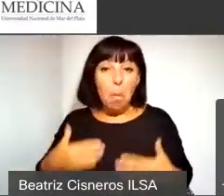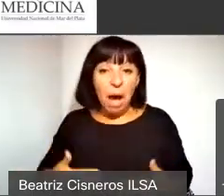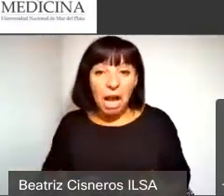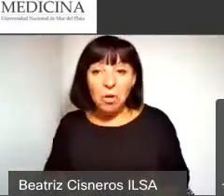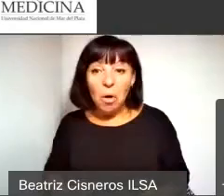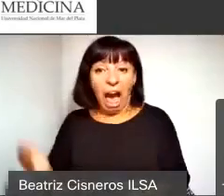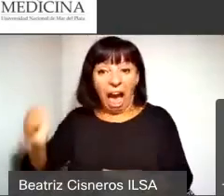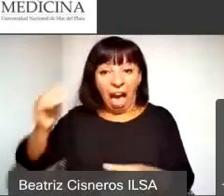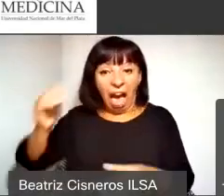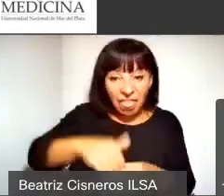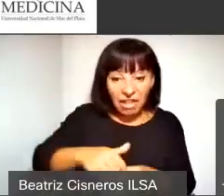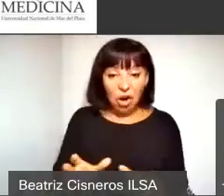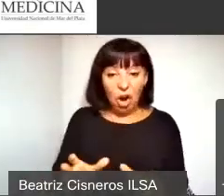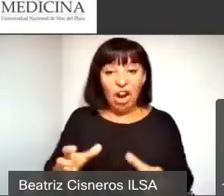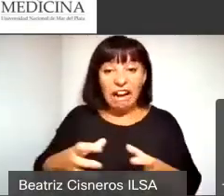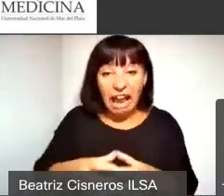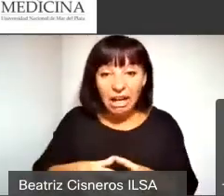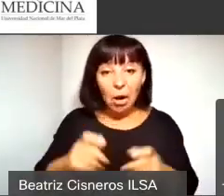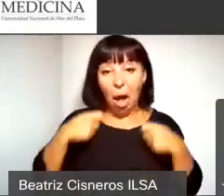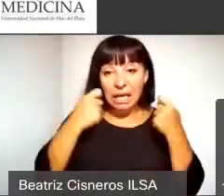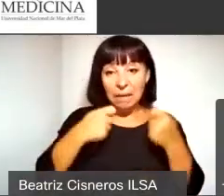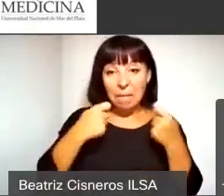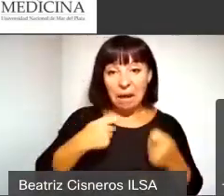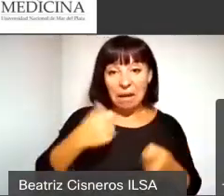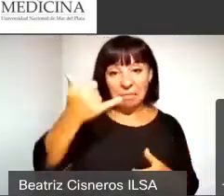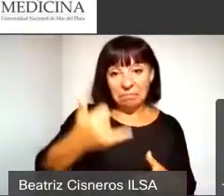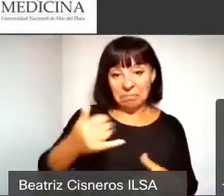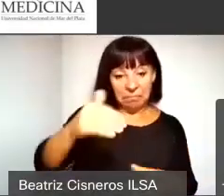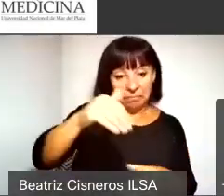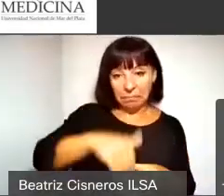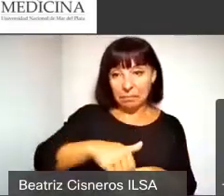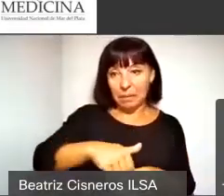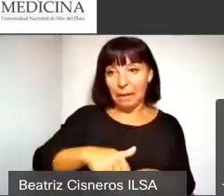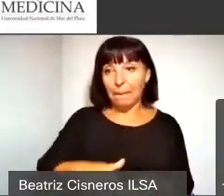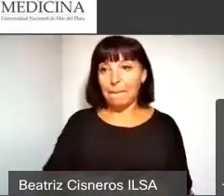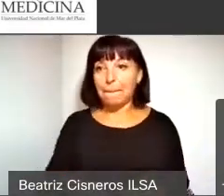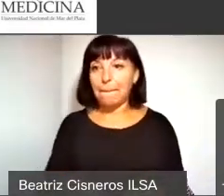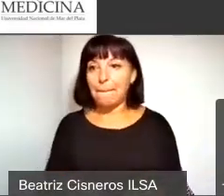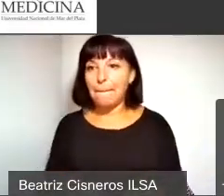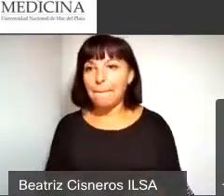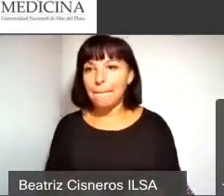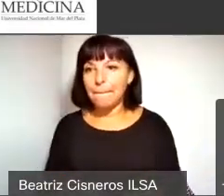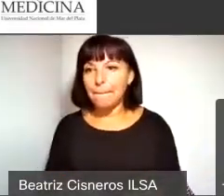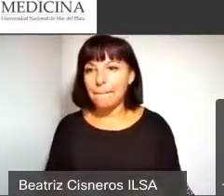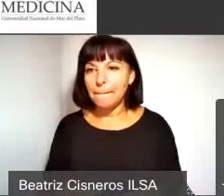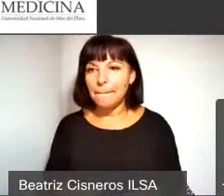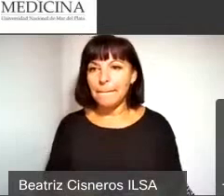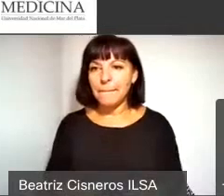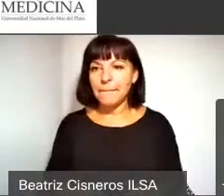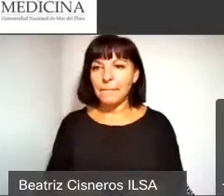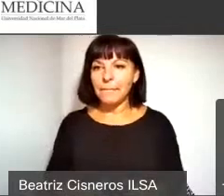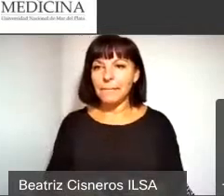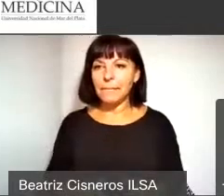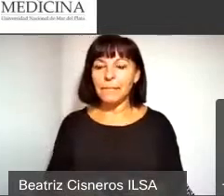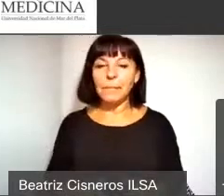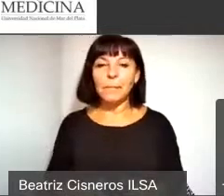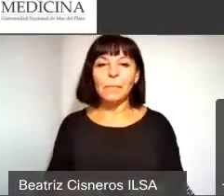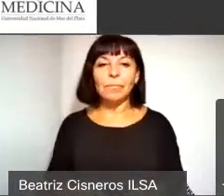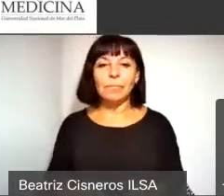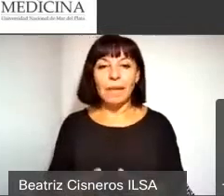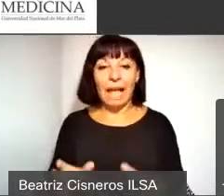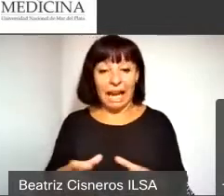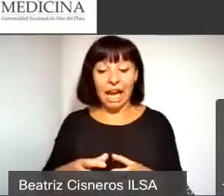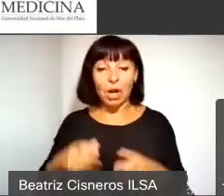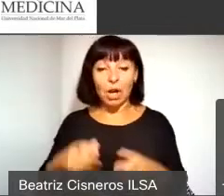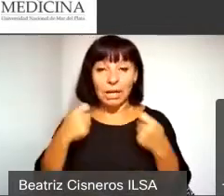dentro de lo que es toda la biodiversidad, importante también, pero forma parte de uno de estos reinos que es el reino animal. ¿Sí? Así